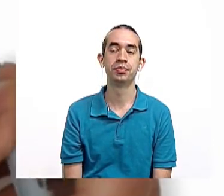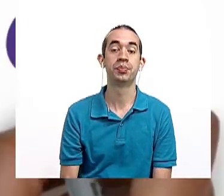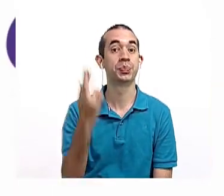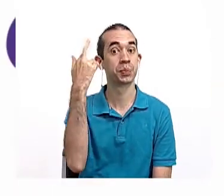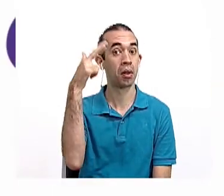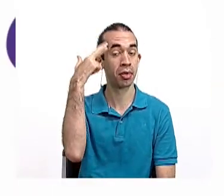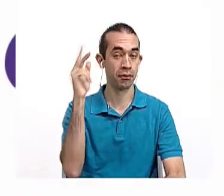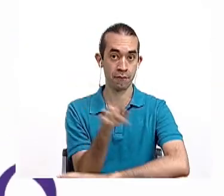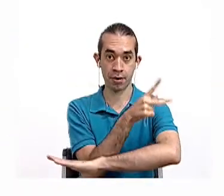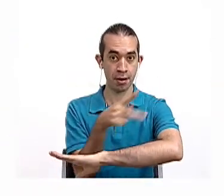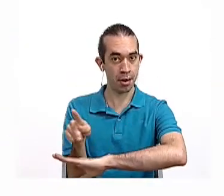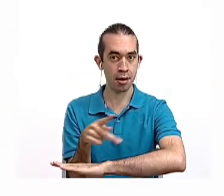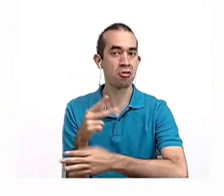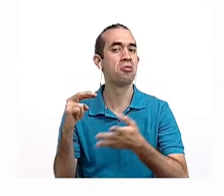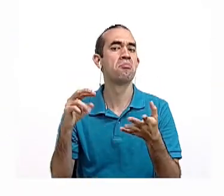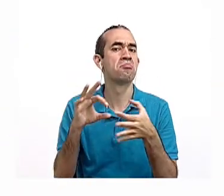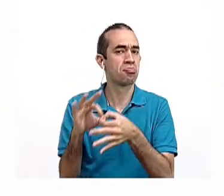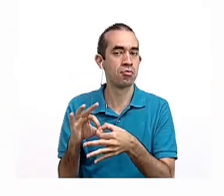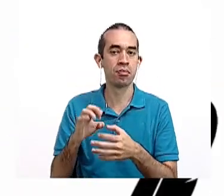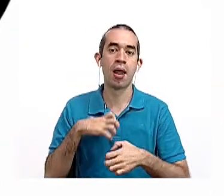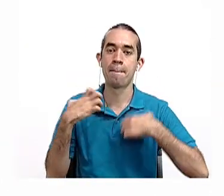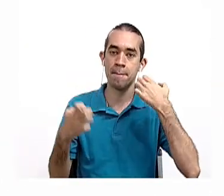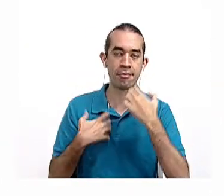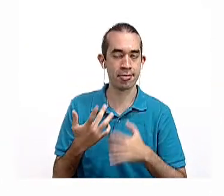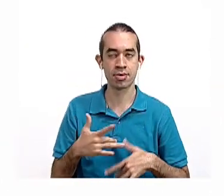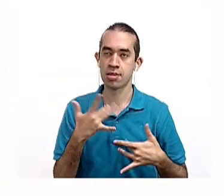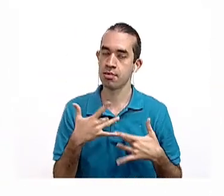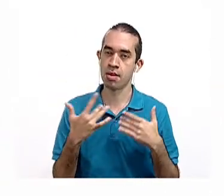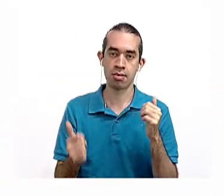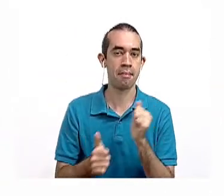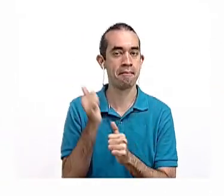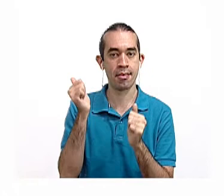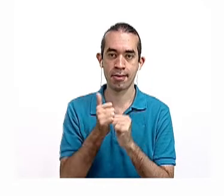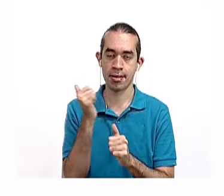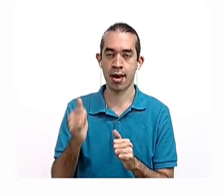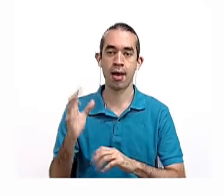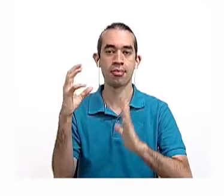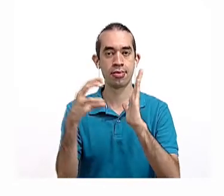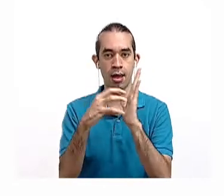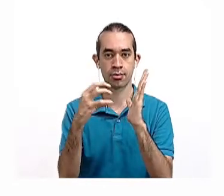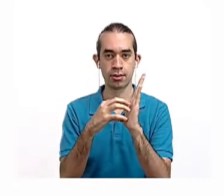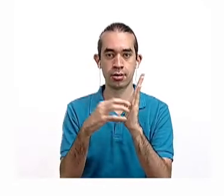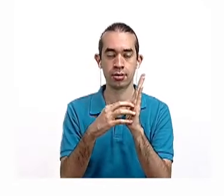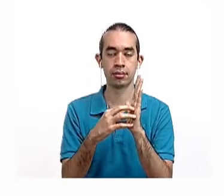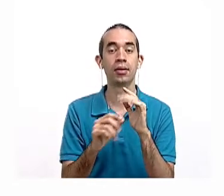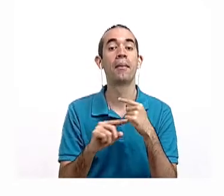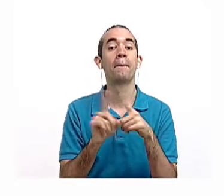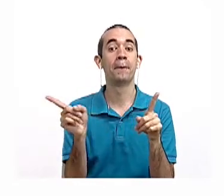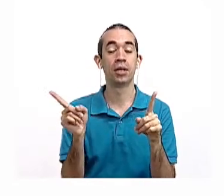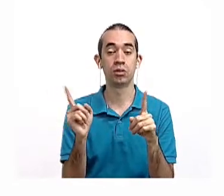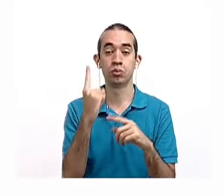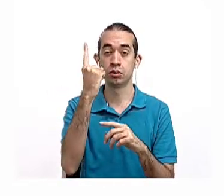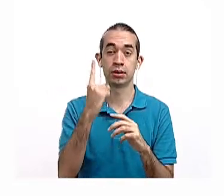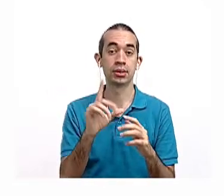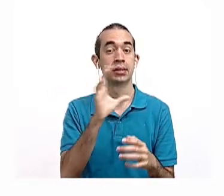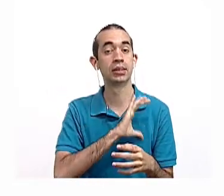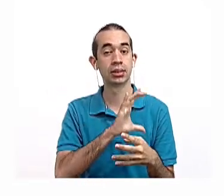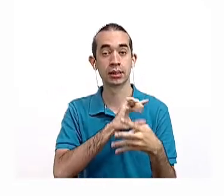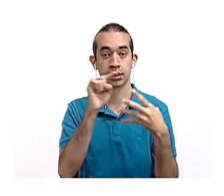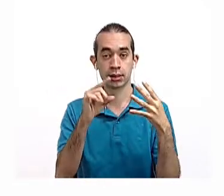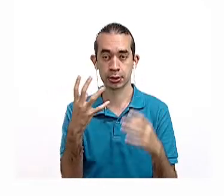lírico será la emoción o sentimiento predominante en el texto. Pero una de las características